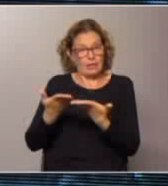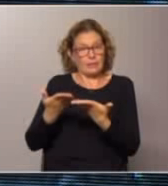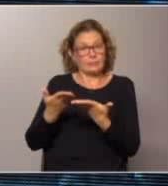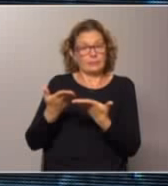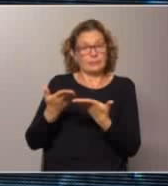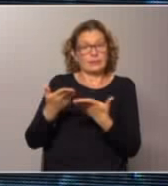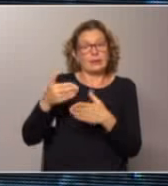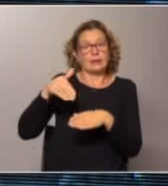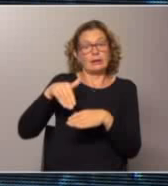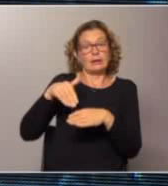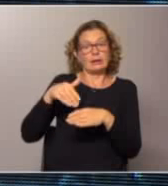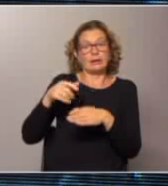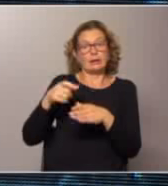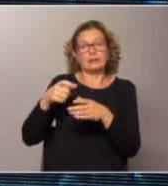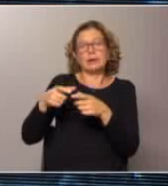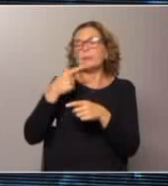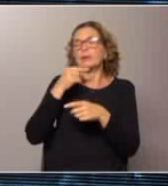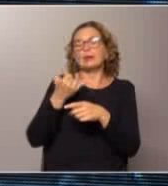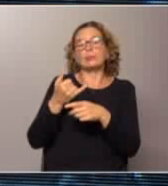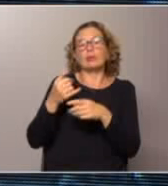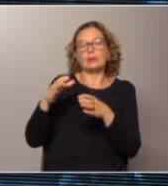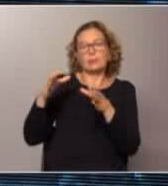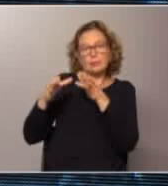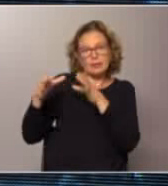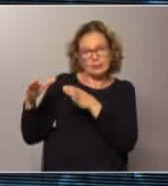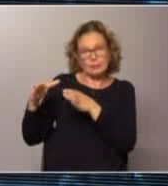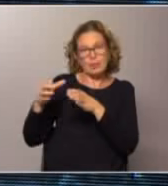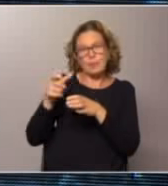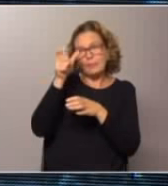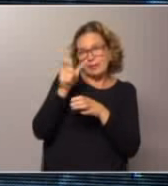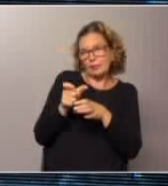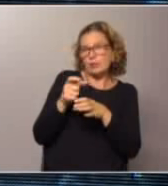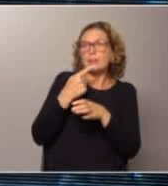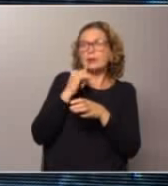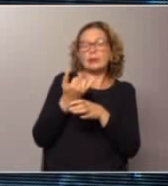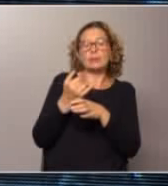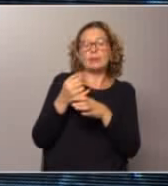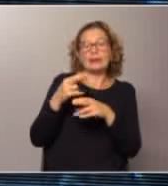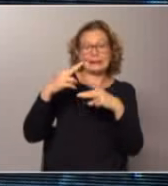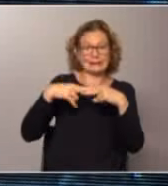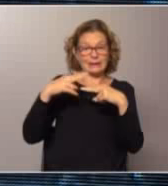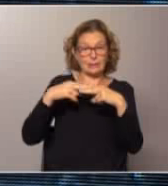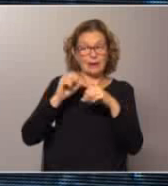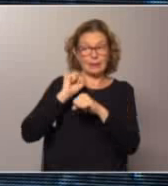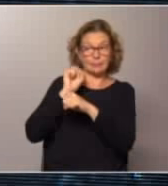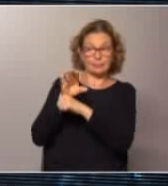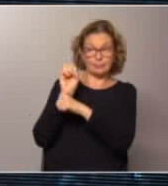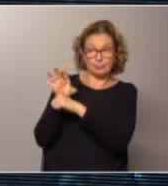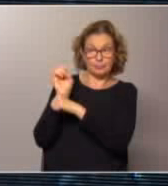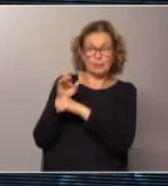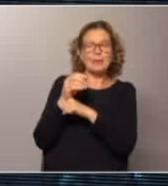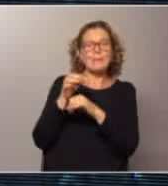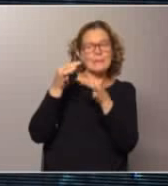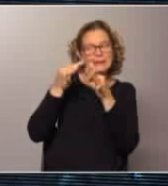microsegmentación y la carga de utilización de determinados segmentos de audiencias en redes sociales para hacerles llegar mensajes específicos